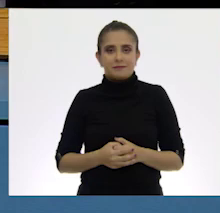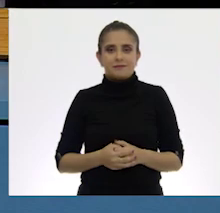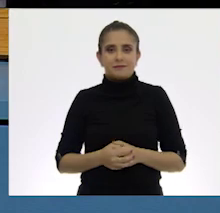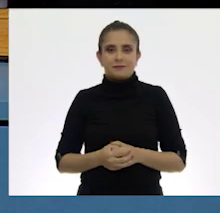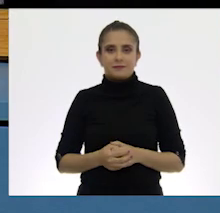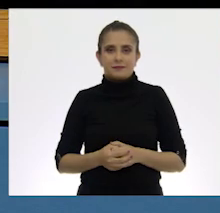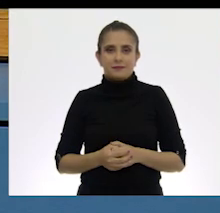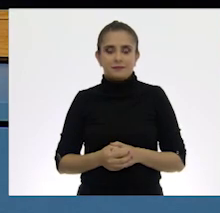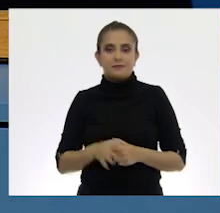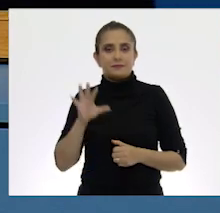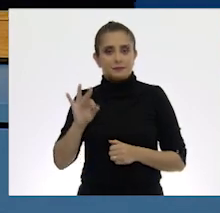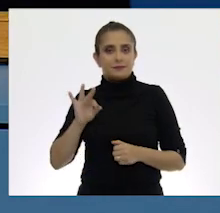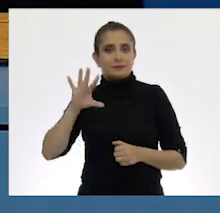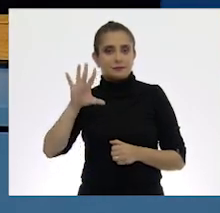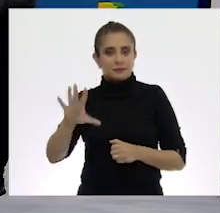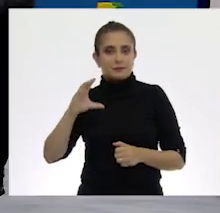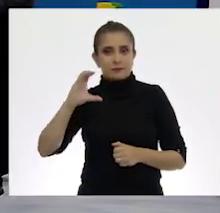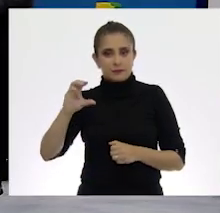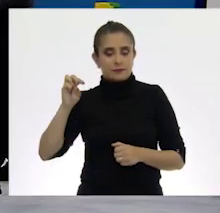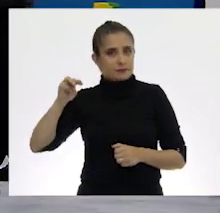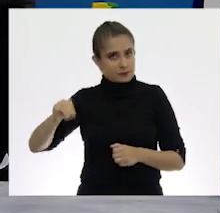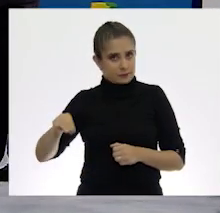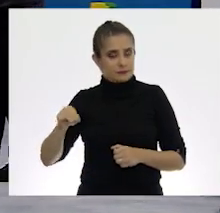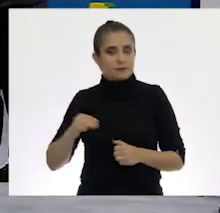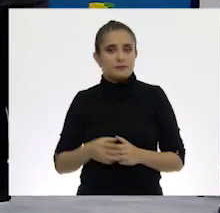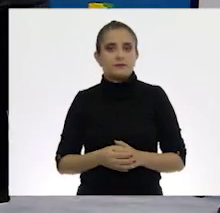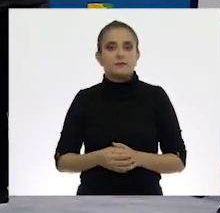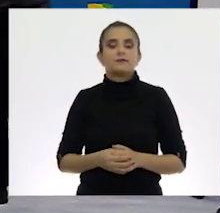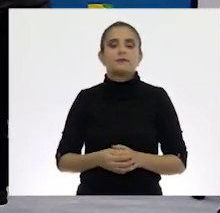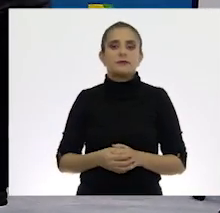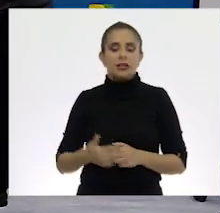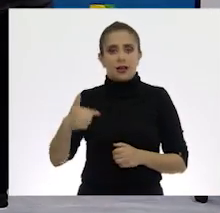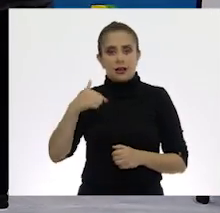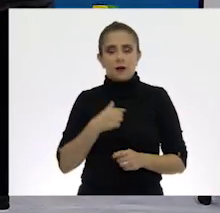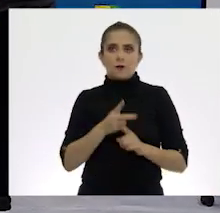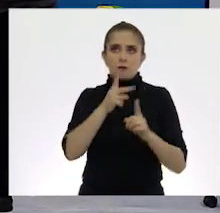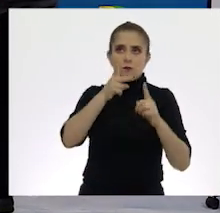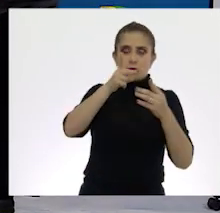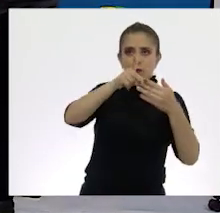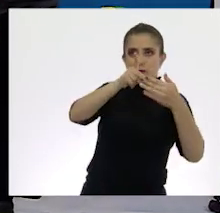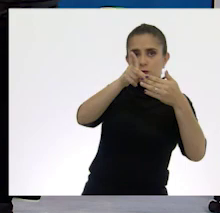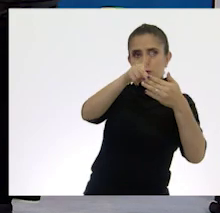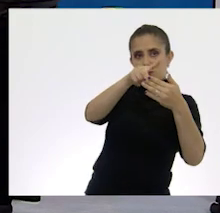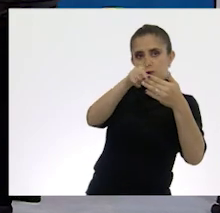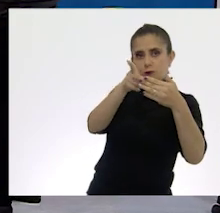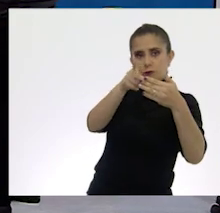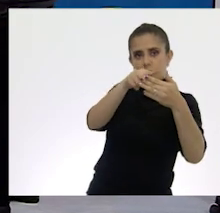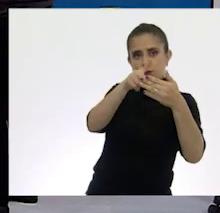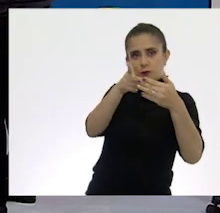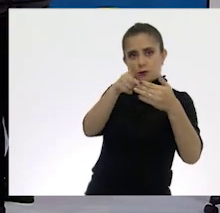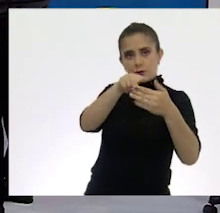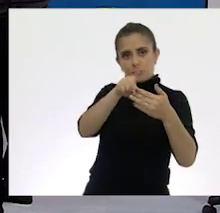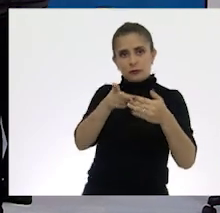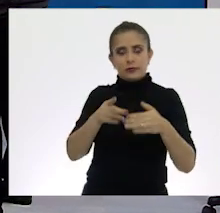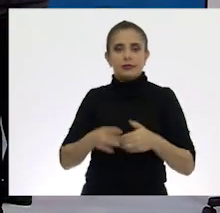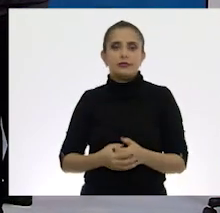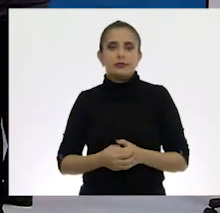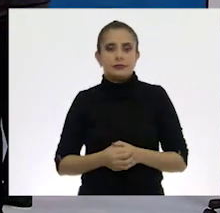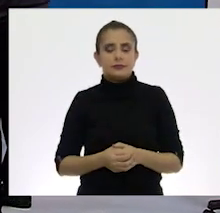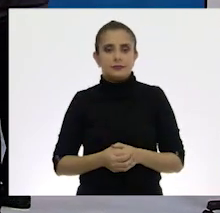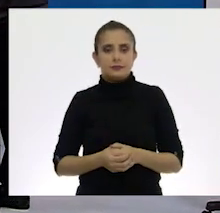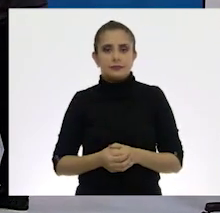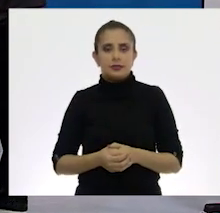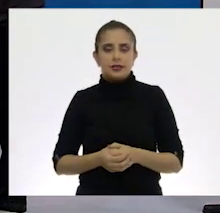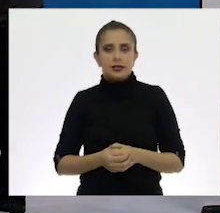Ahí está, mira, 45 centímetros. Me coloco en un extremo de la línea, lo apoyo y